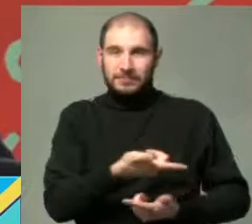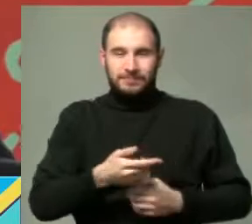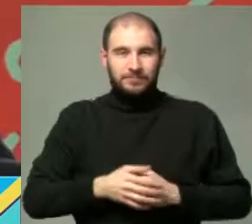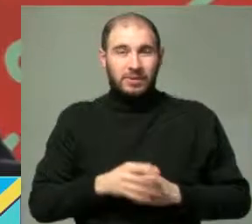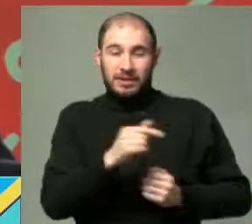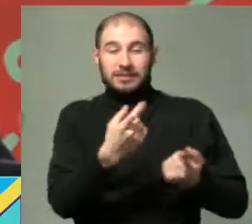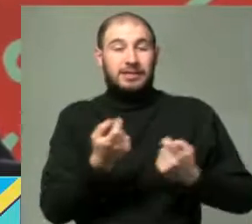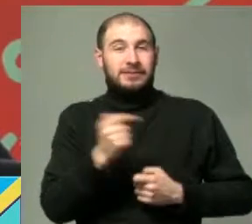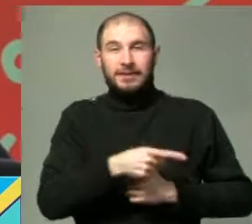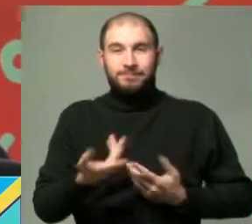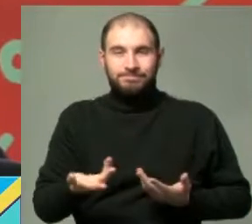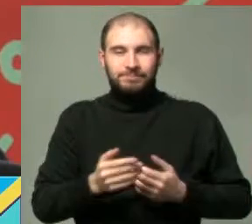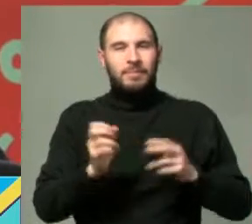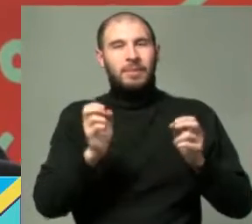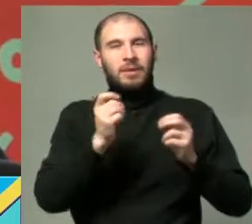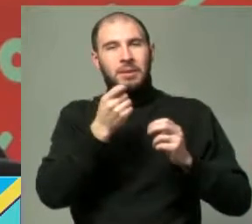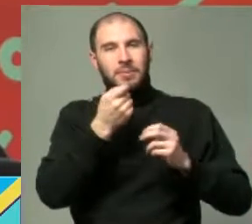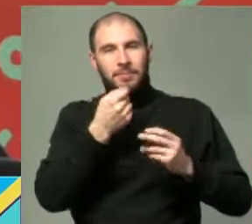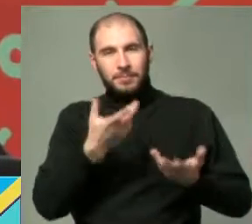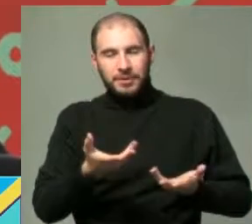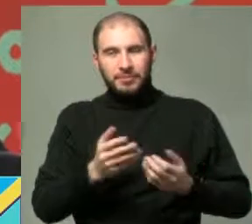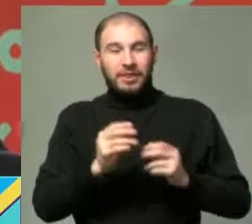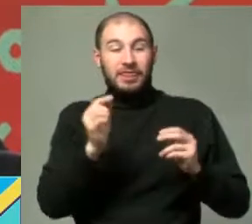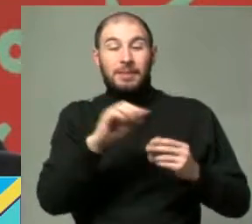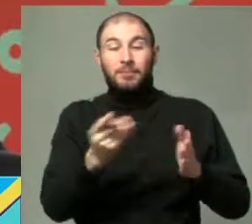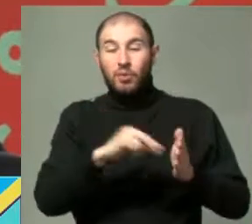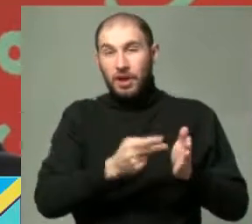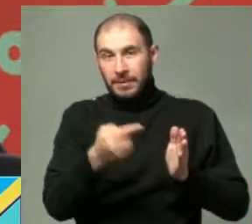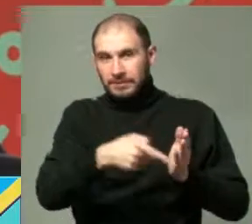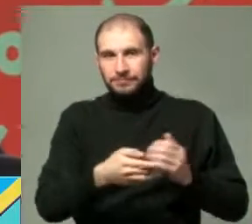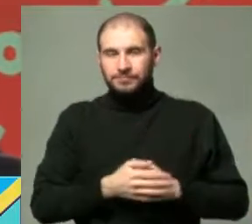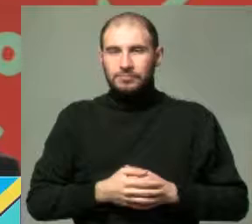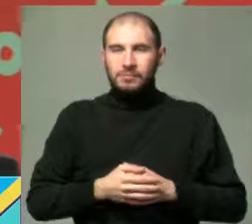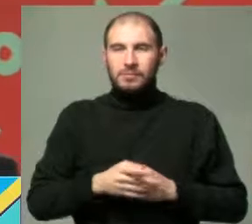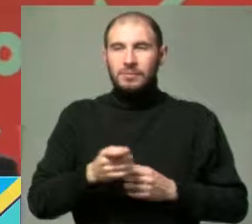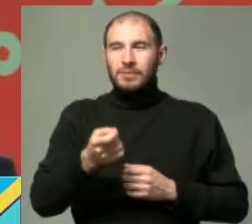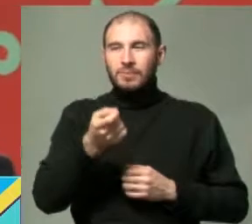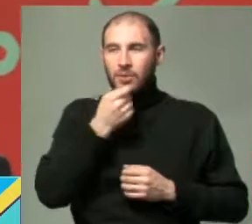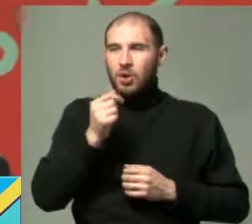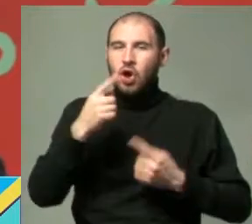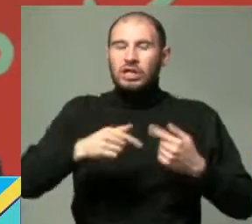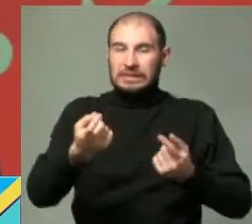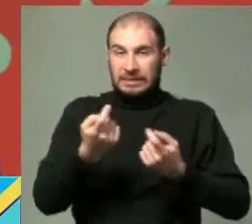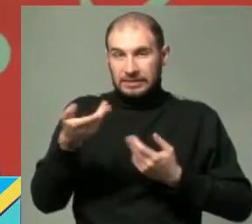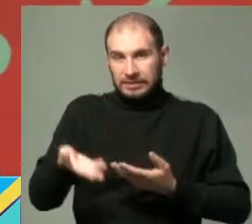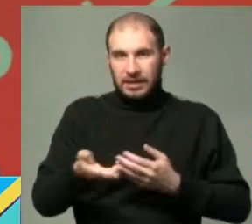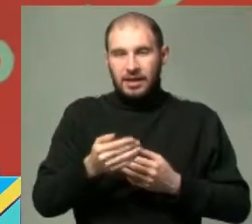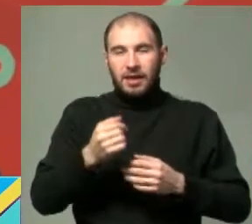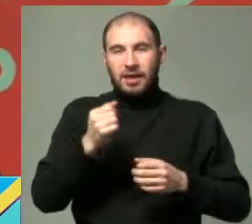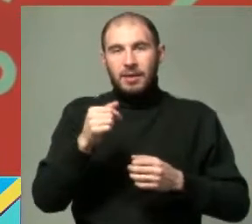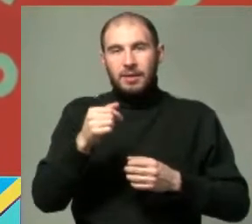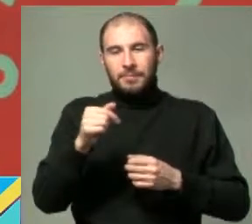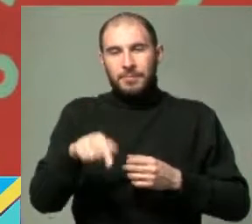y que lo necesita? En cuanto a esta situación. Sí, lo que pasa es que si vamos a la necesidad, obviamente te vas a